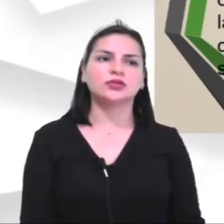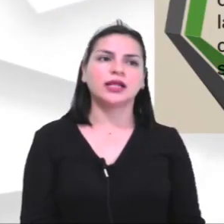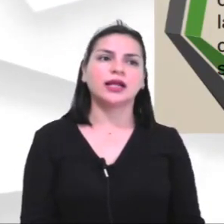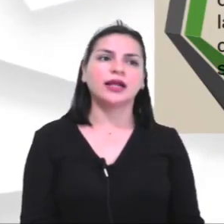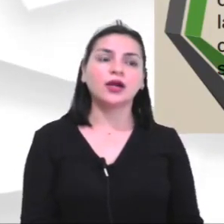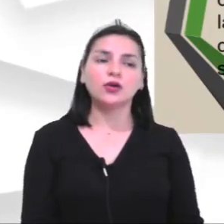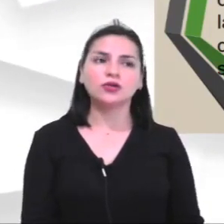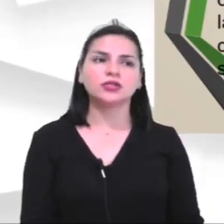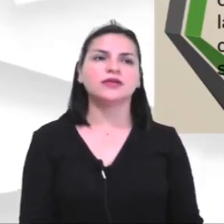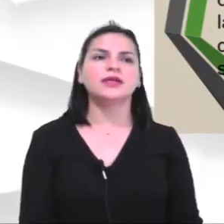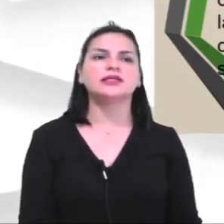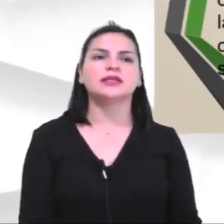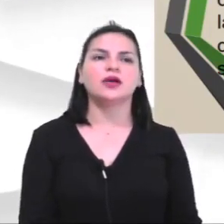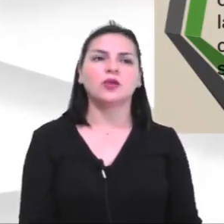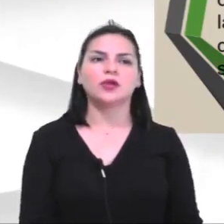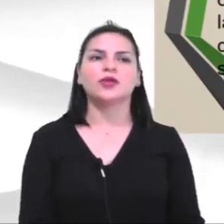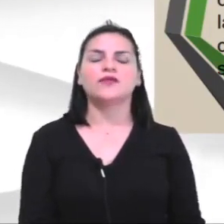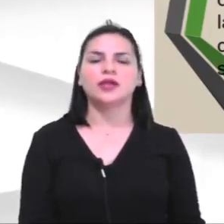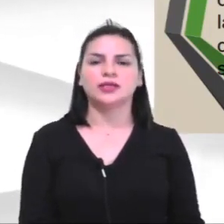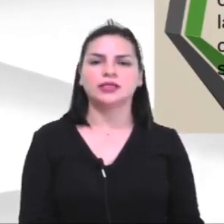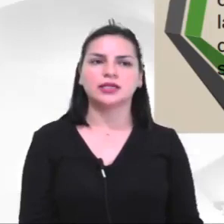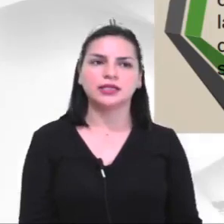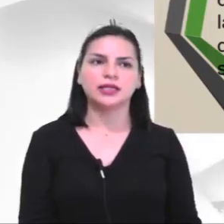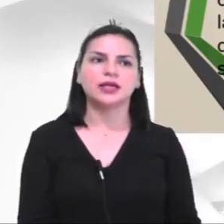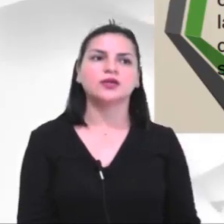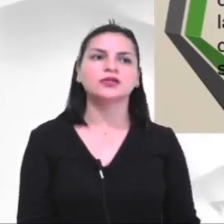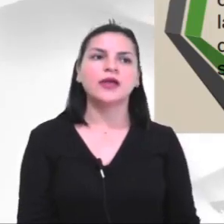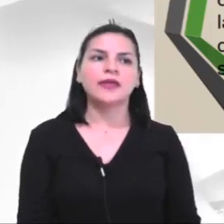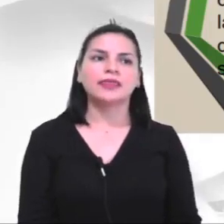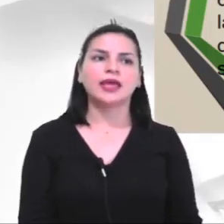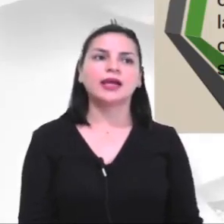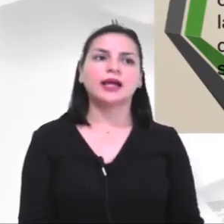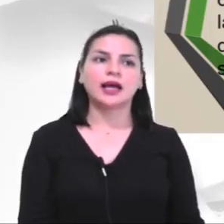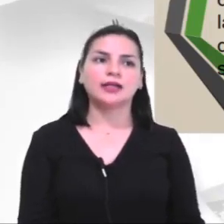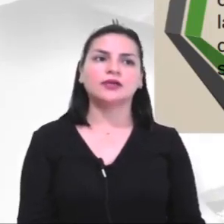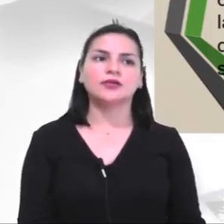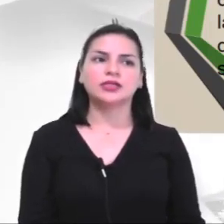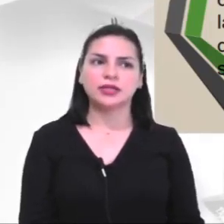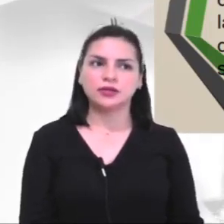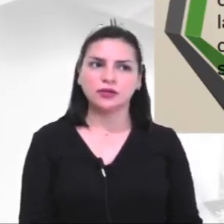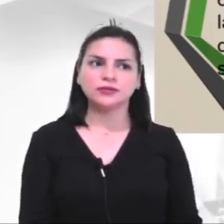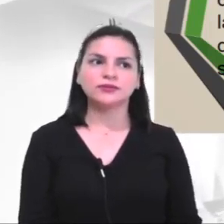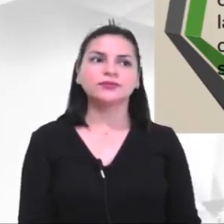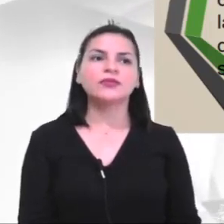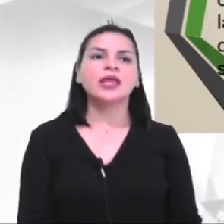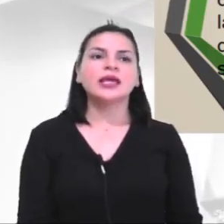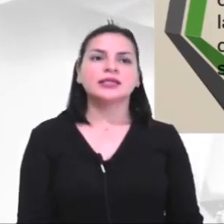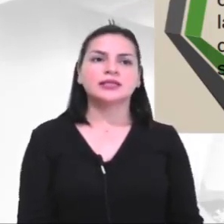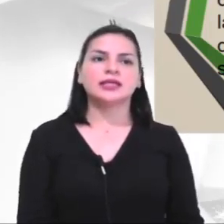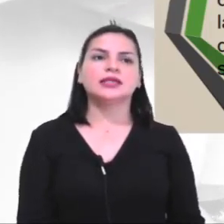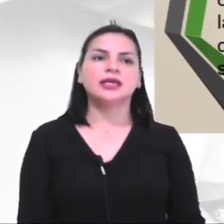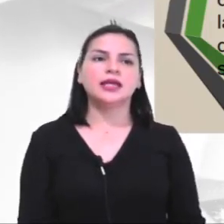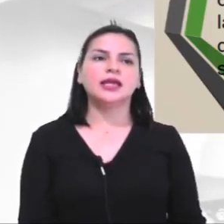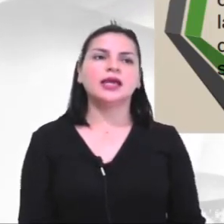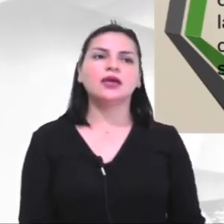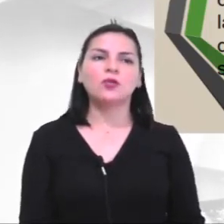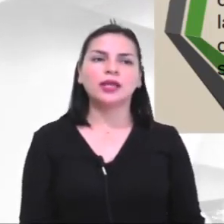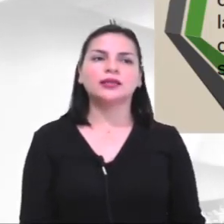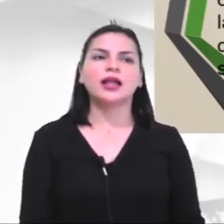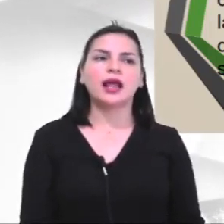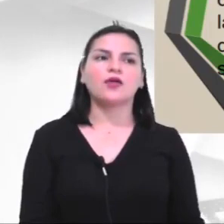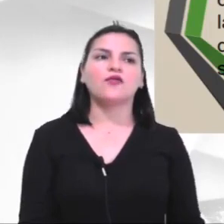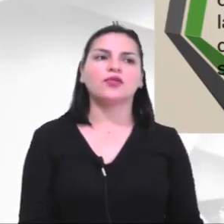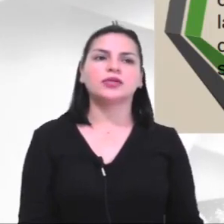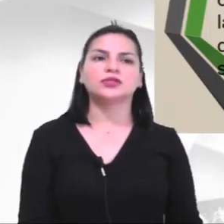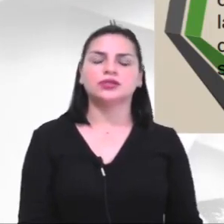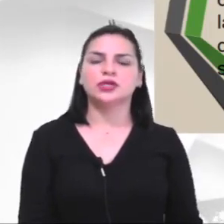estratos sociales reconocibles de acuerdo a diferentes criterios de categorización. Se tiene en